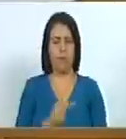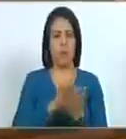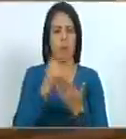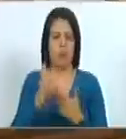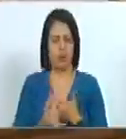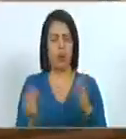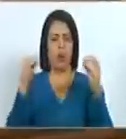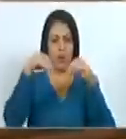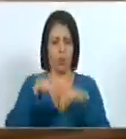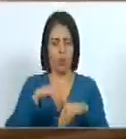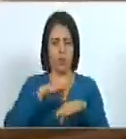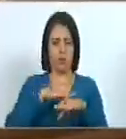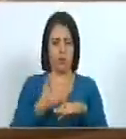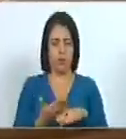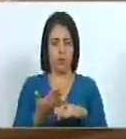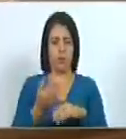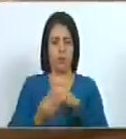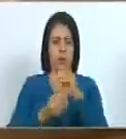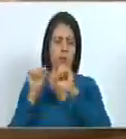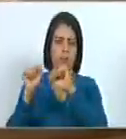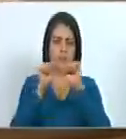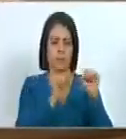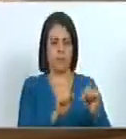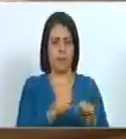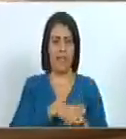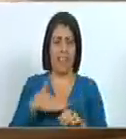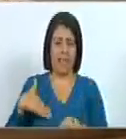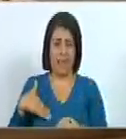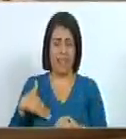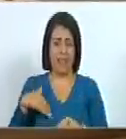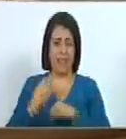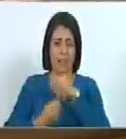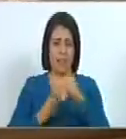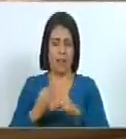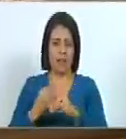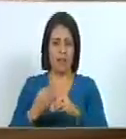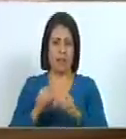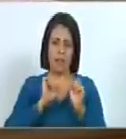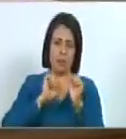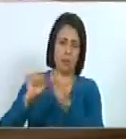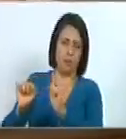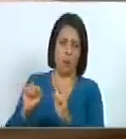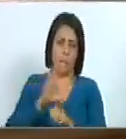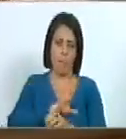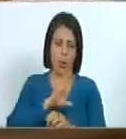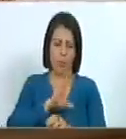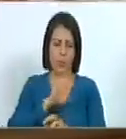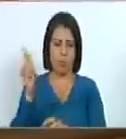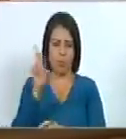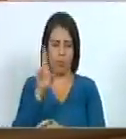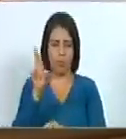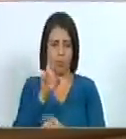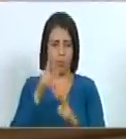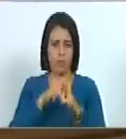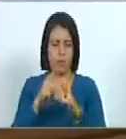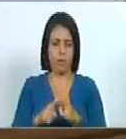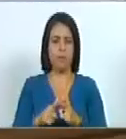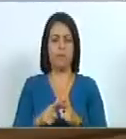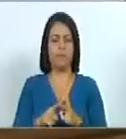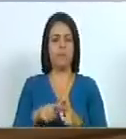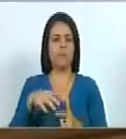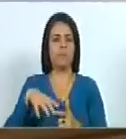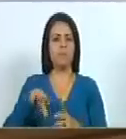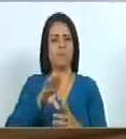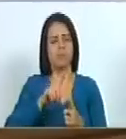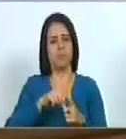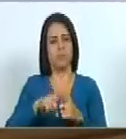Proyecto de acuerdo de rechazo a los intentos de expoliar el patrimonio de la República y sus entidades